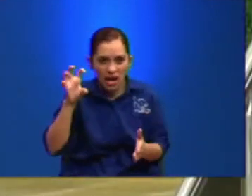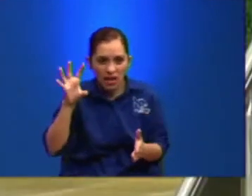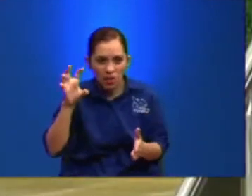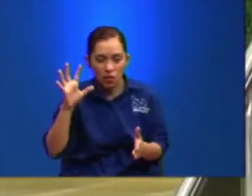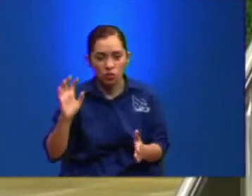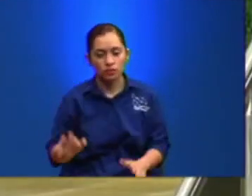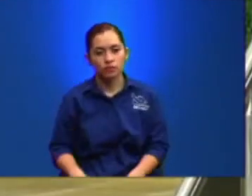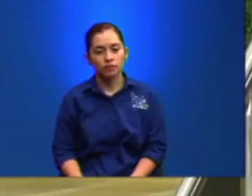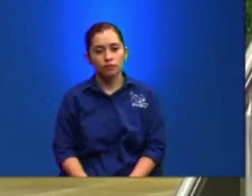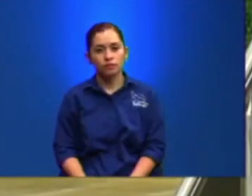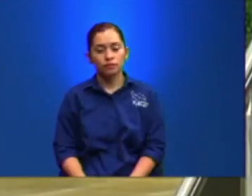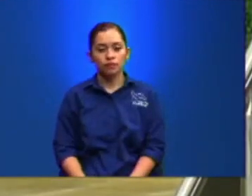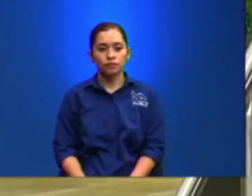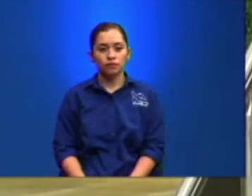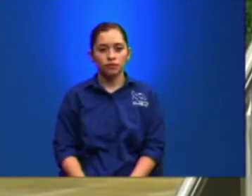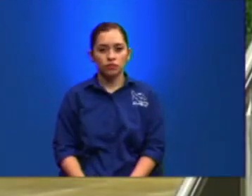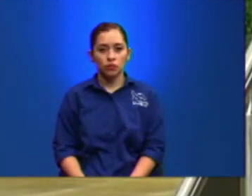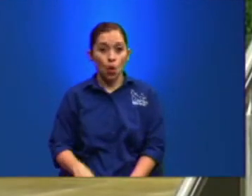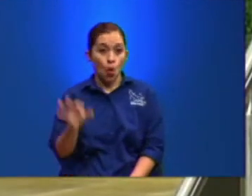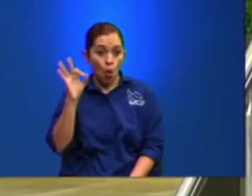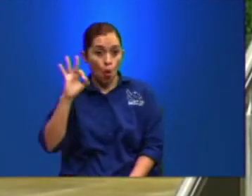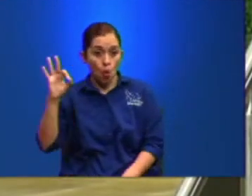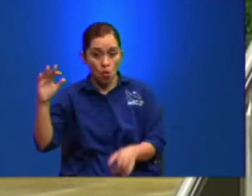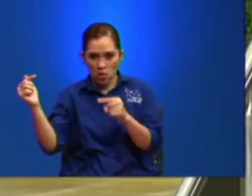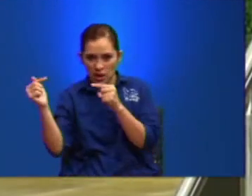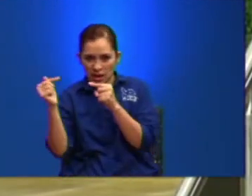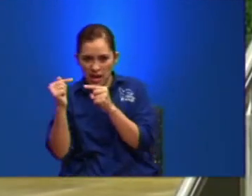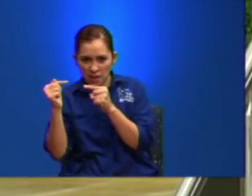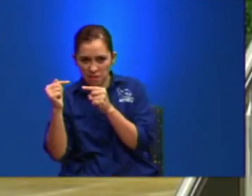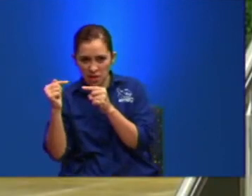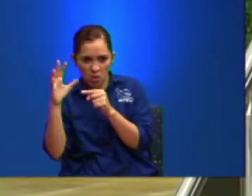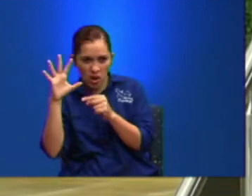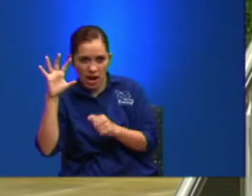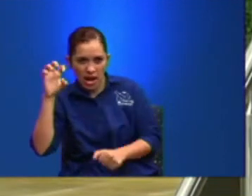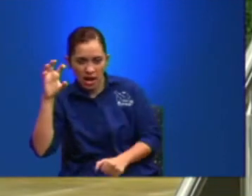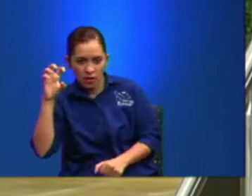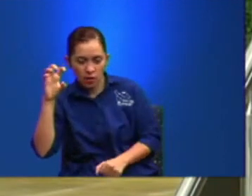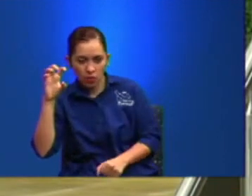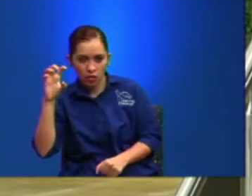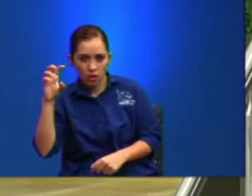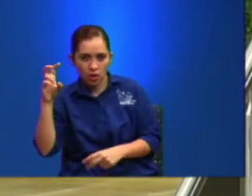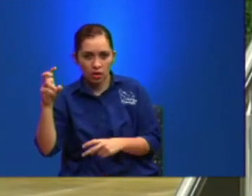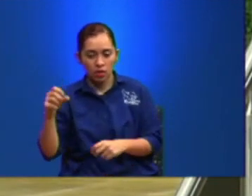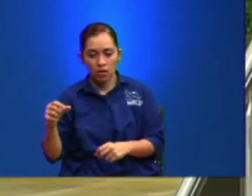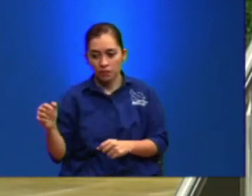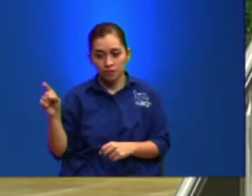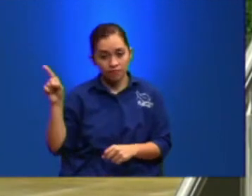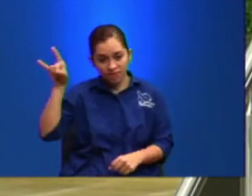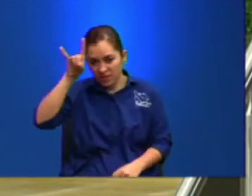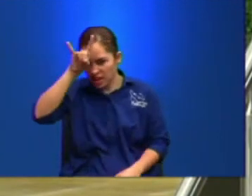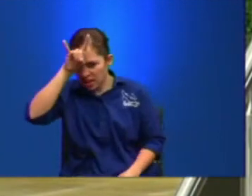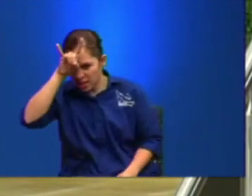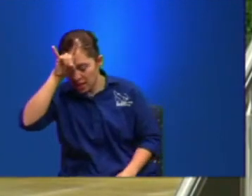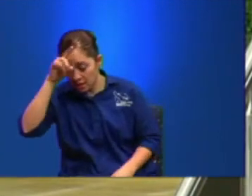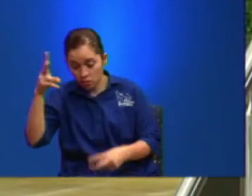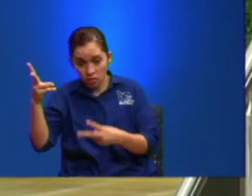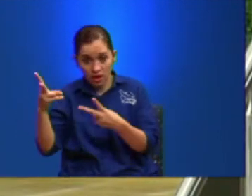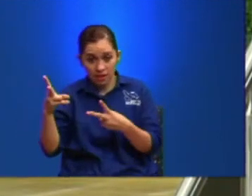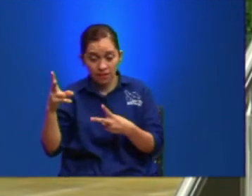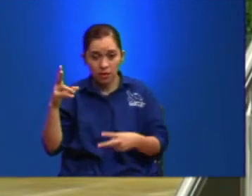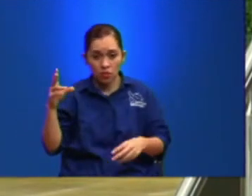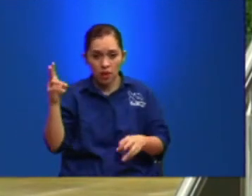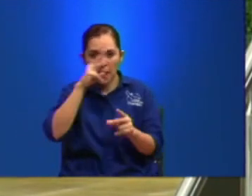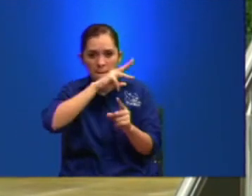el 24 y aquí un enemigo porque el enemigo es el ladrón que vino a matar robar y a destruir pues no podemos descuidarnos